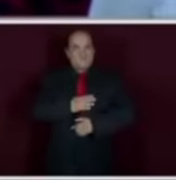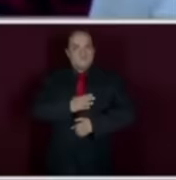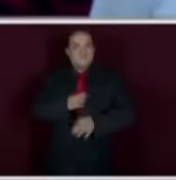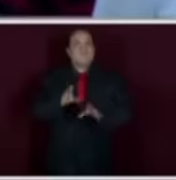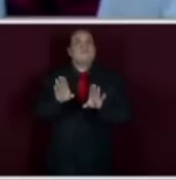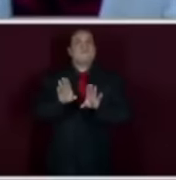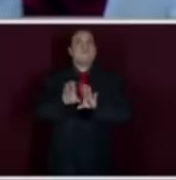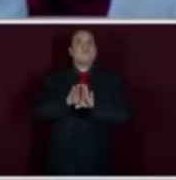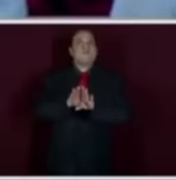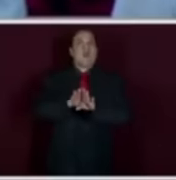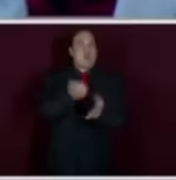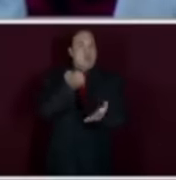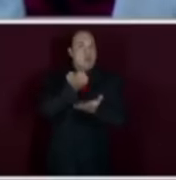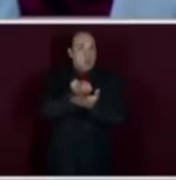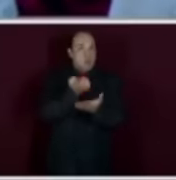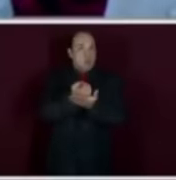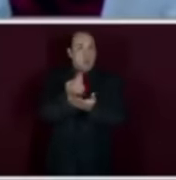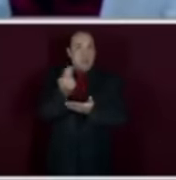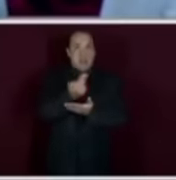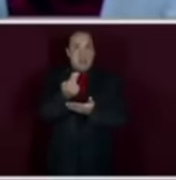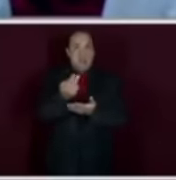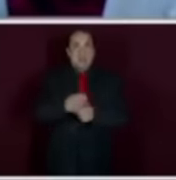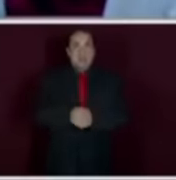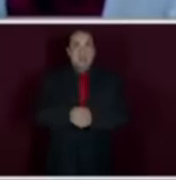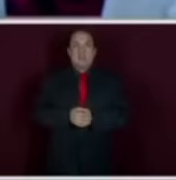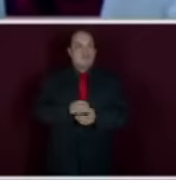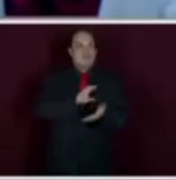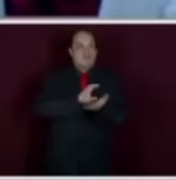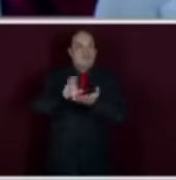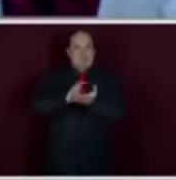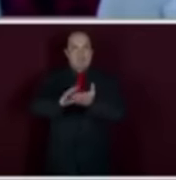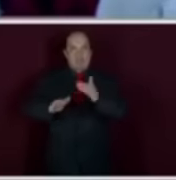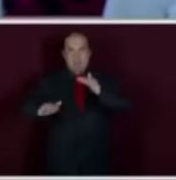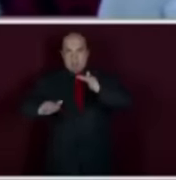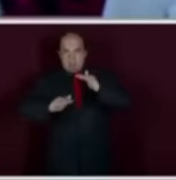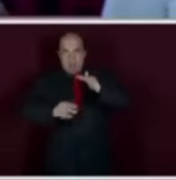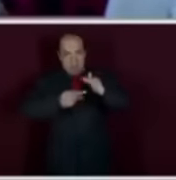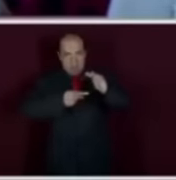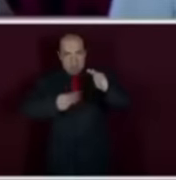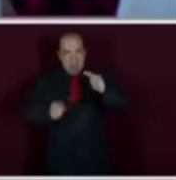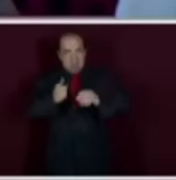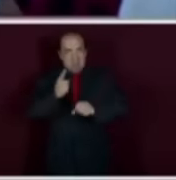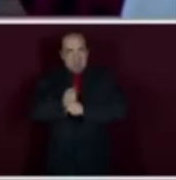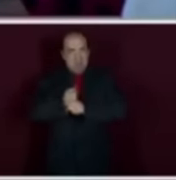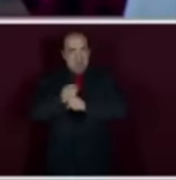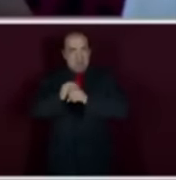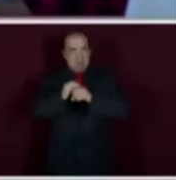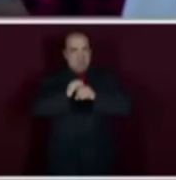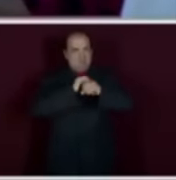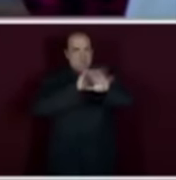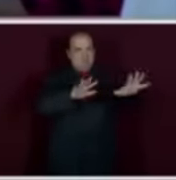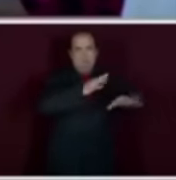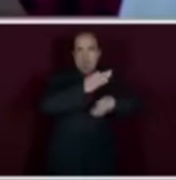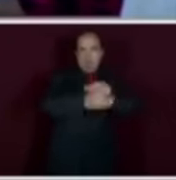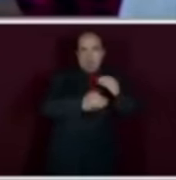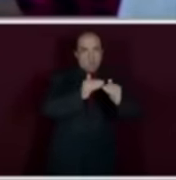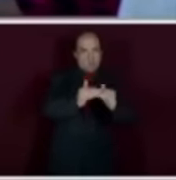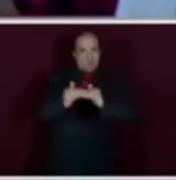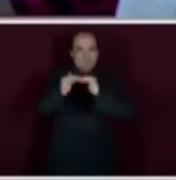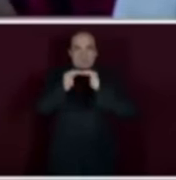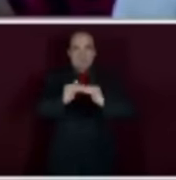la economía debe regarse desde abajo y para todos.